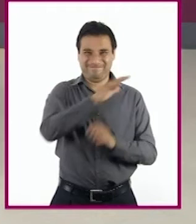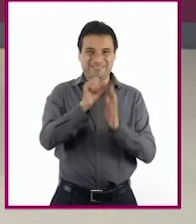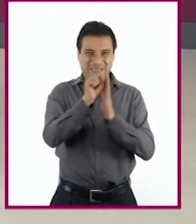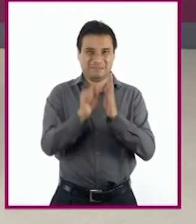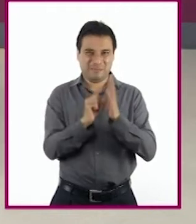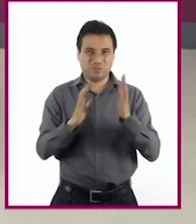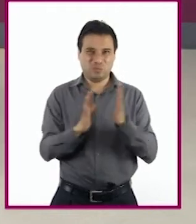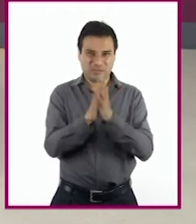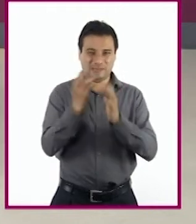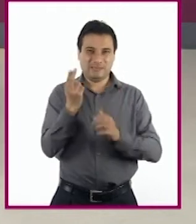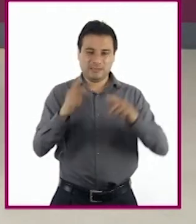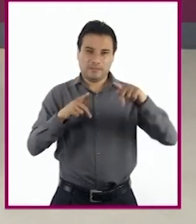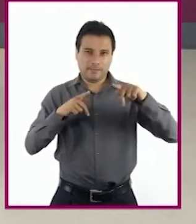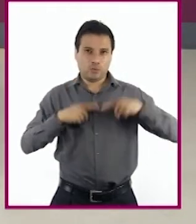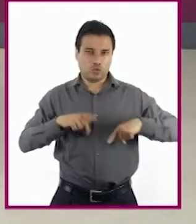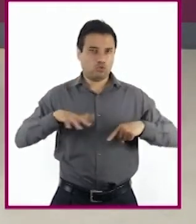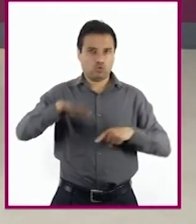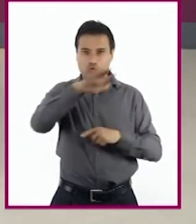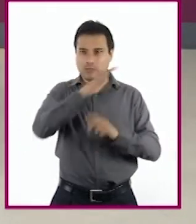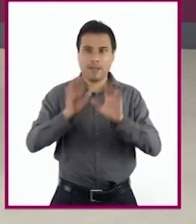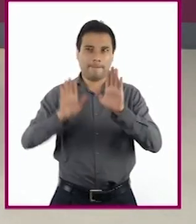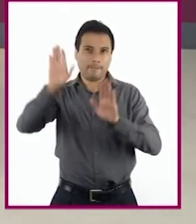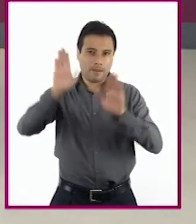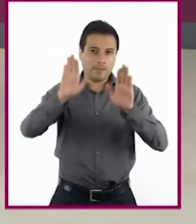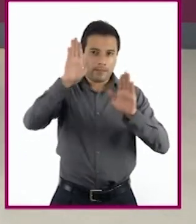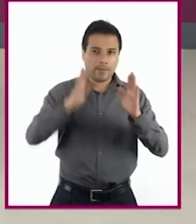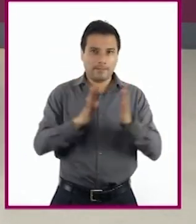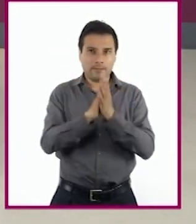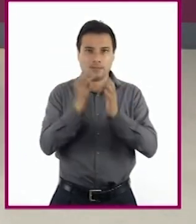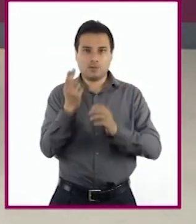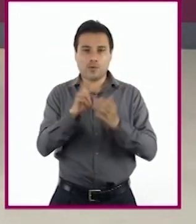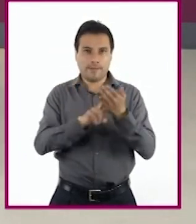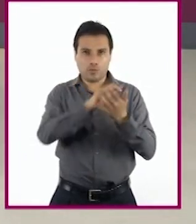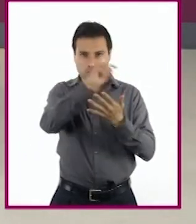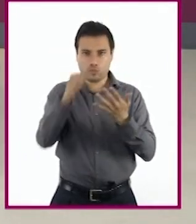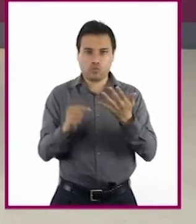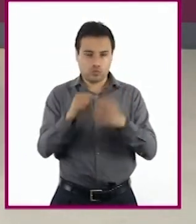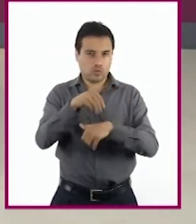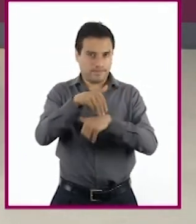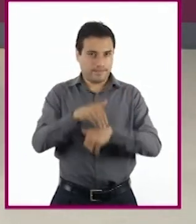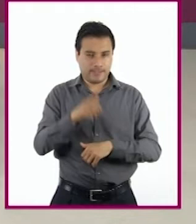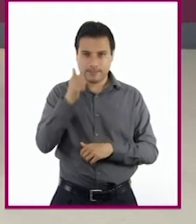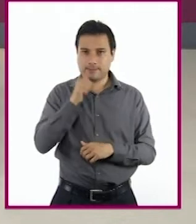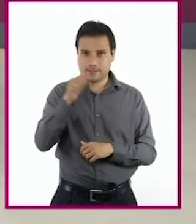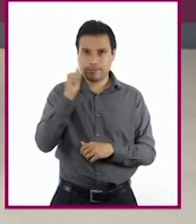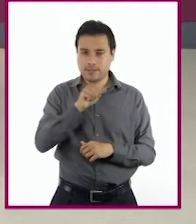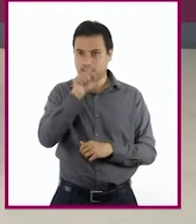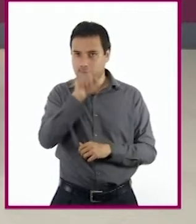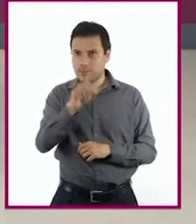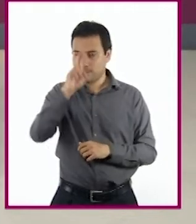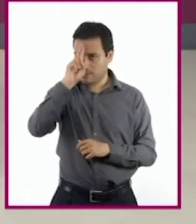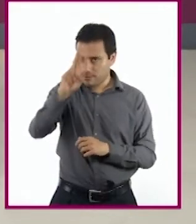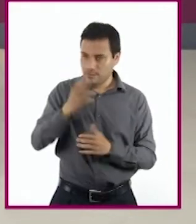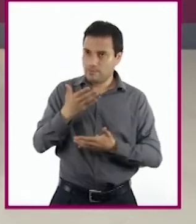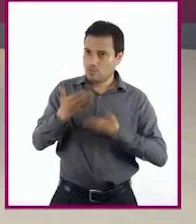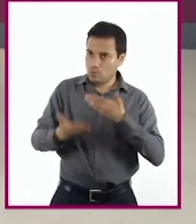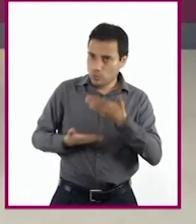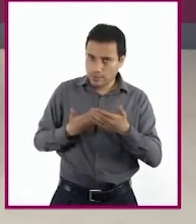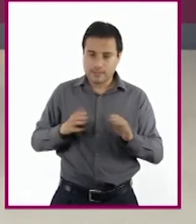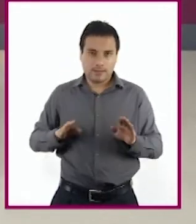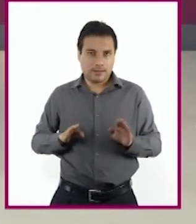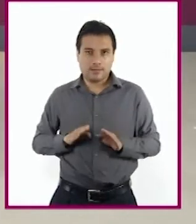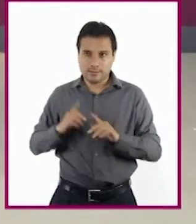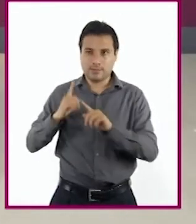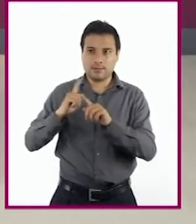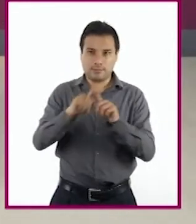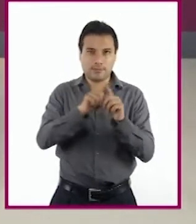necesitan tener una ciudadanía participativa, que practique los valores democráticos, que pueda ser respetuosa de la diversidad y de